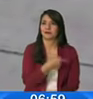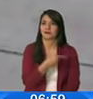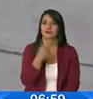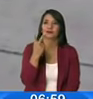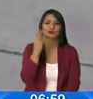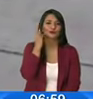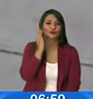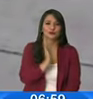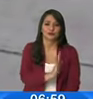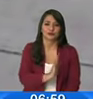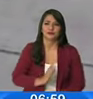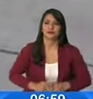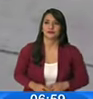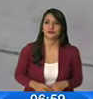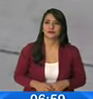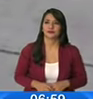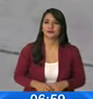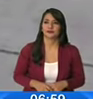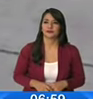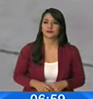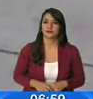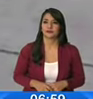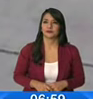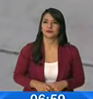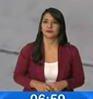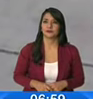estas ciudadanas.